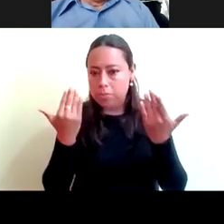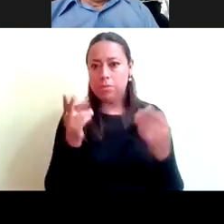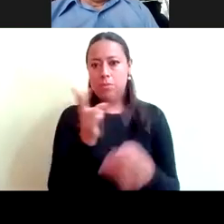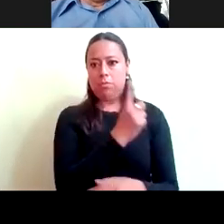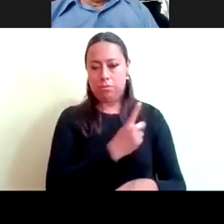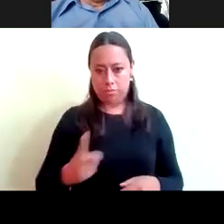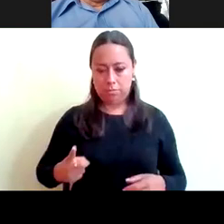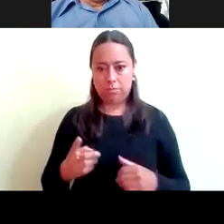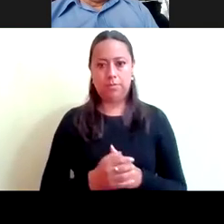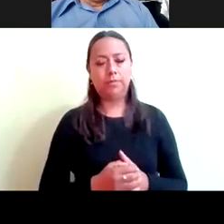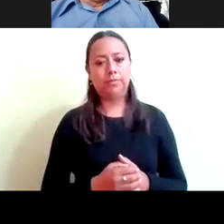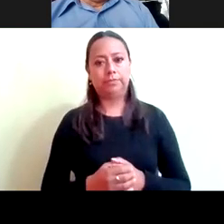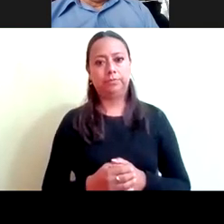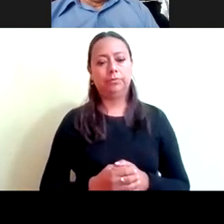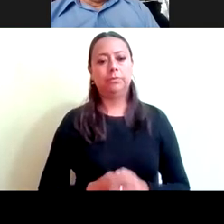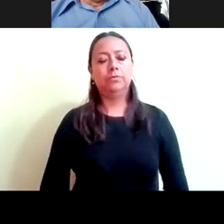parlamentaria.